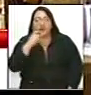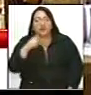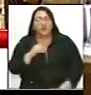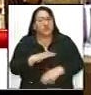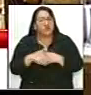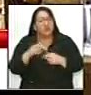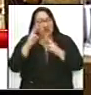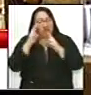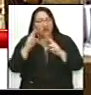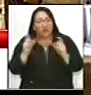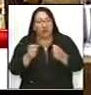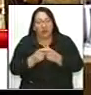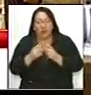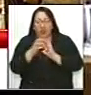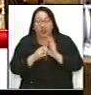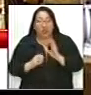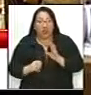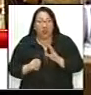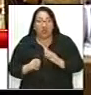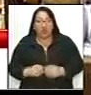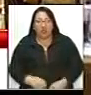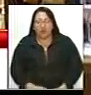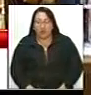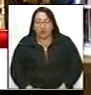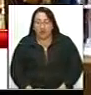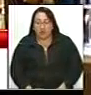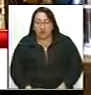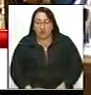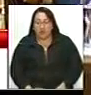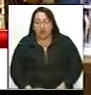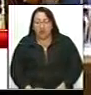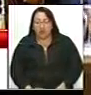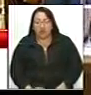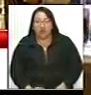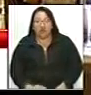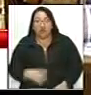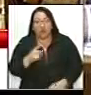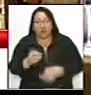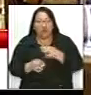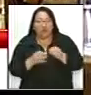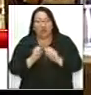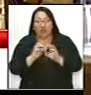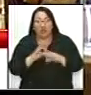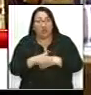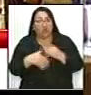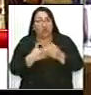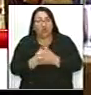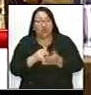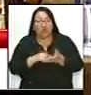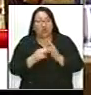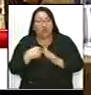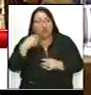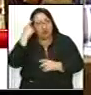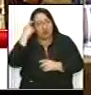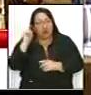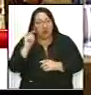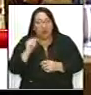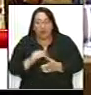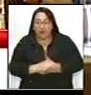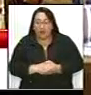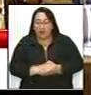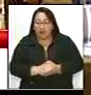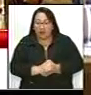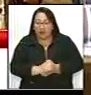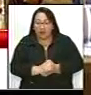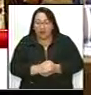todo el respeto a una comisión ordinaria. Y aquí se ha dicho bien clarito. Yo veo que todos estamos considerando prácticamente,